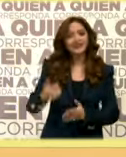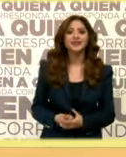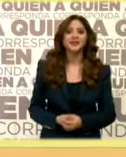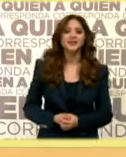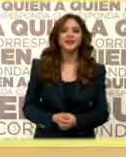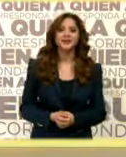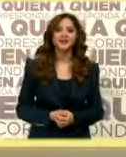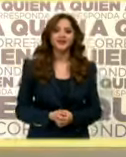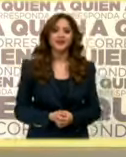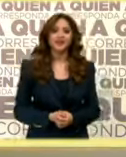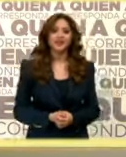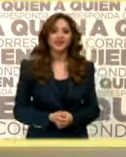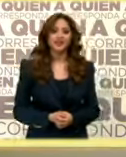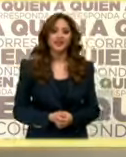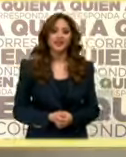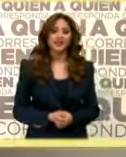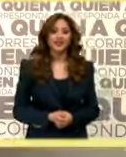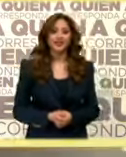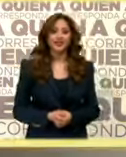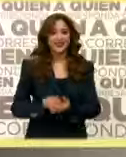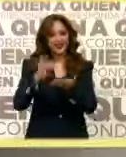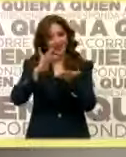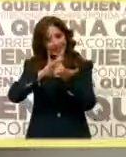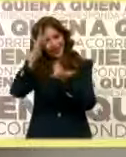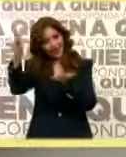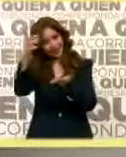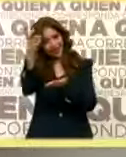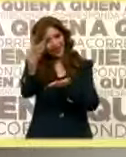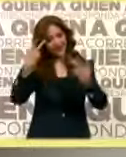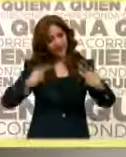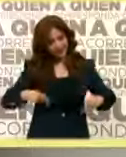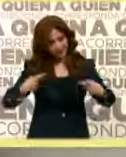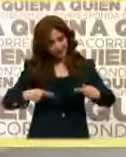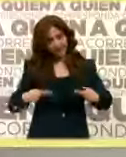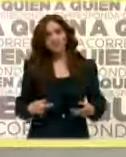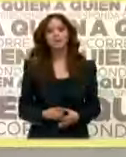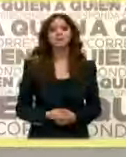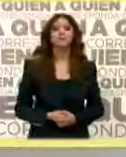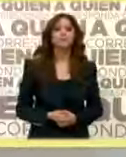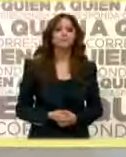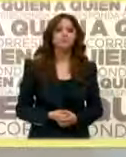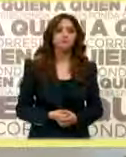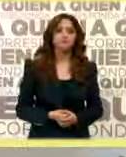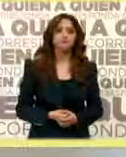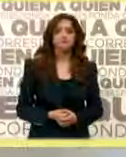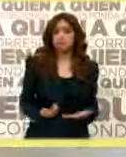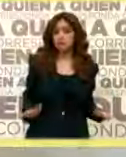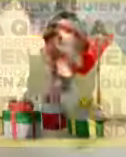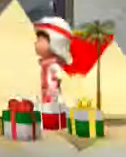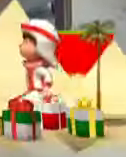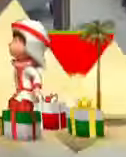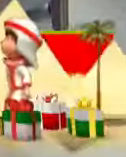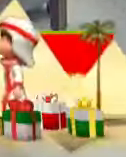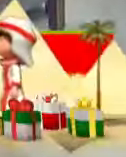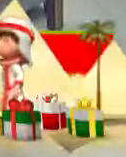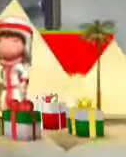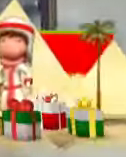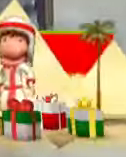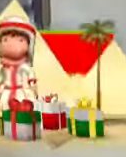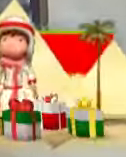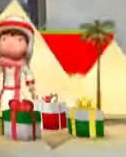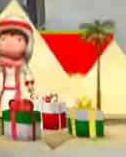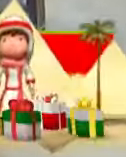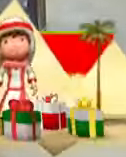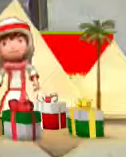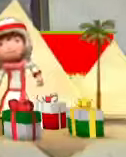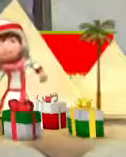cheque. Gracias, Charlie. Gracias, Ingrid. Porque cada uno de nosotros es un granito de arena para crear millones de sonrisas. Trae